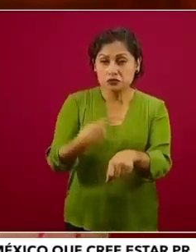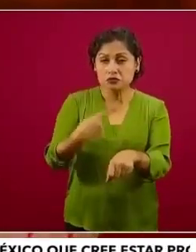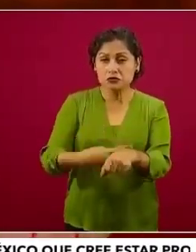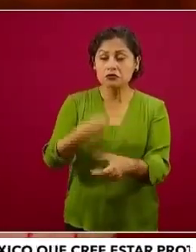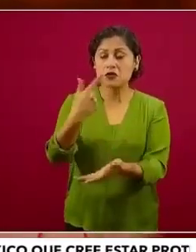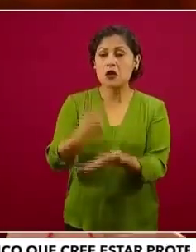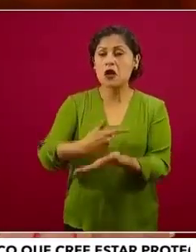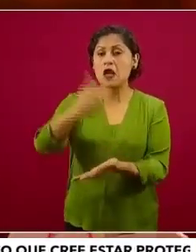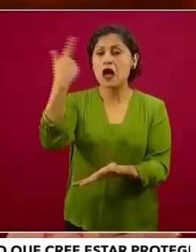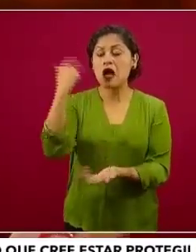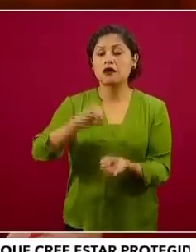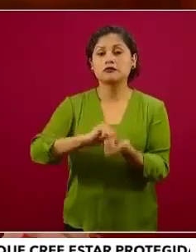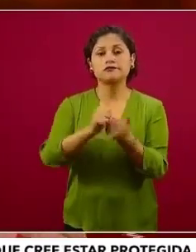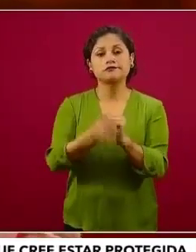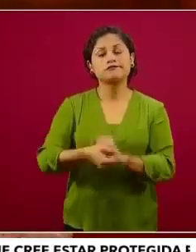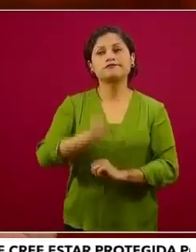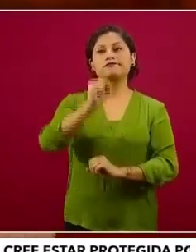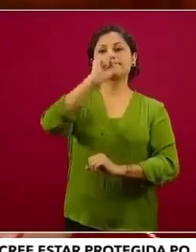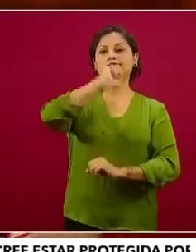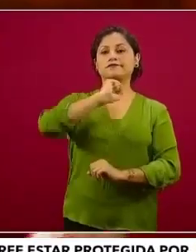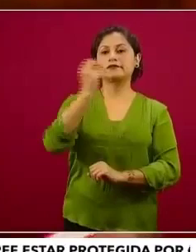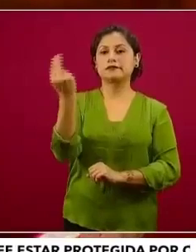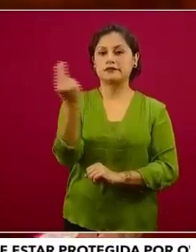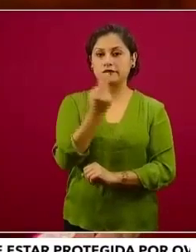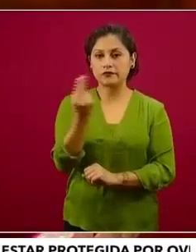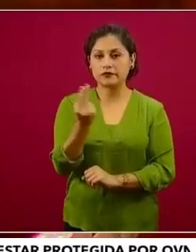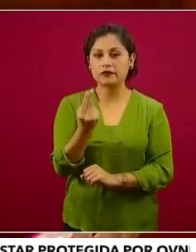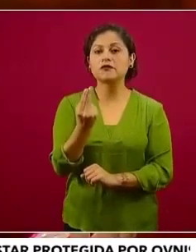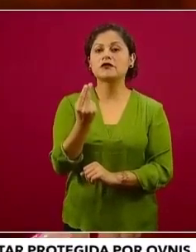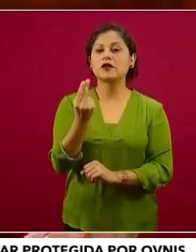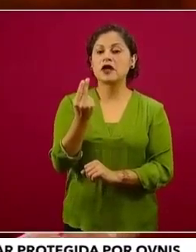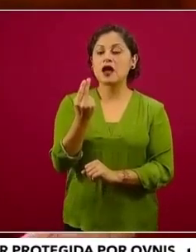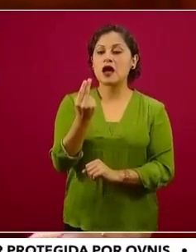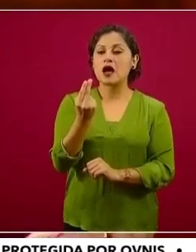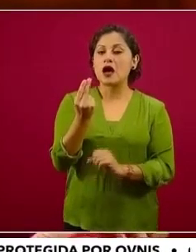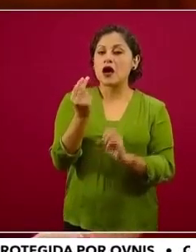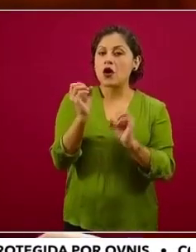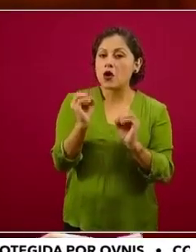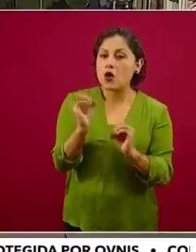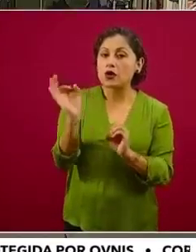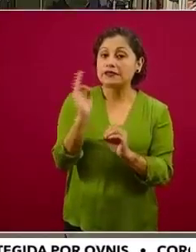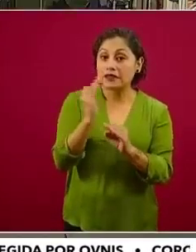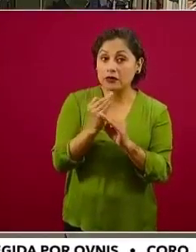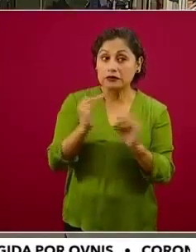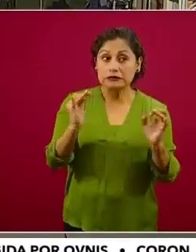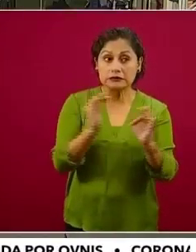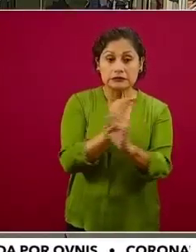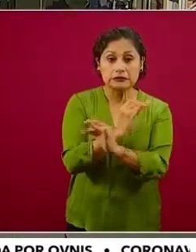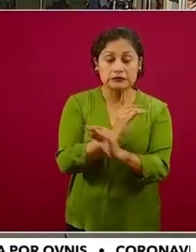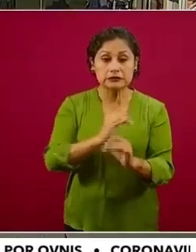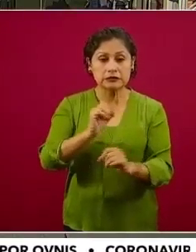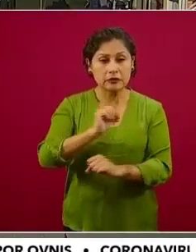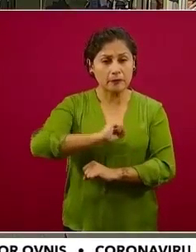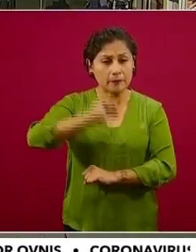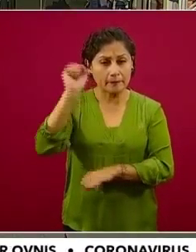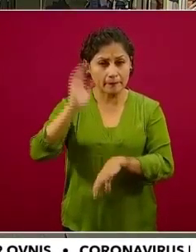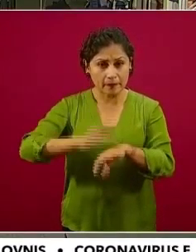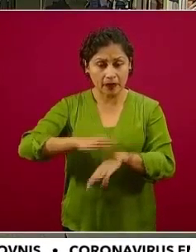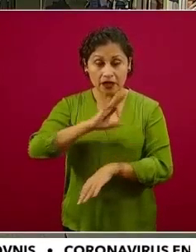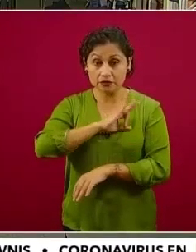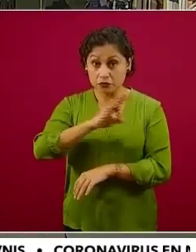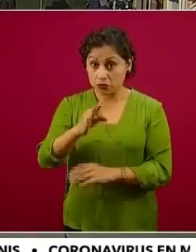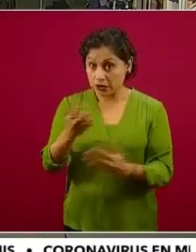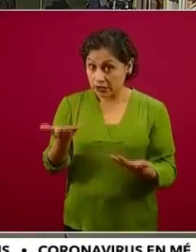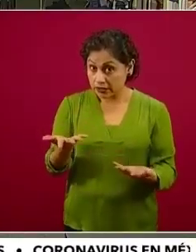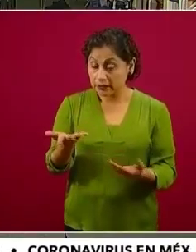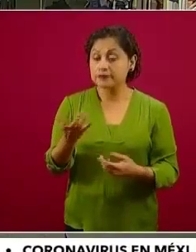viendo por razones diversas se puede todavía disparar. También preguntarle, en una entrevista que usted